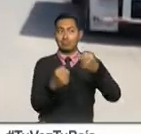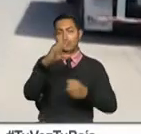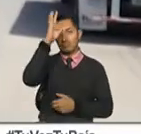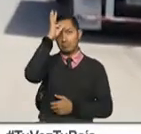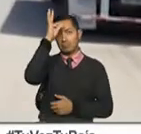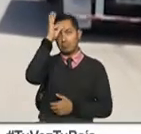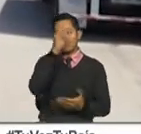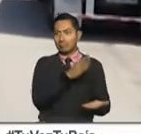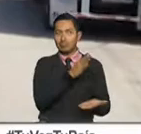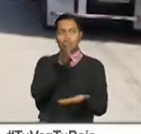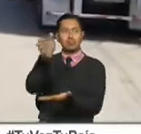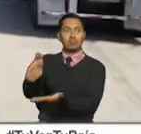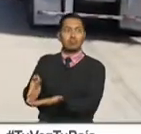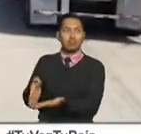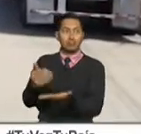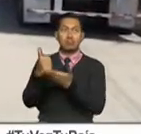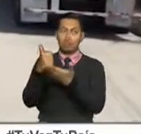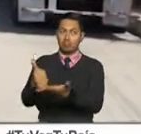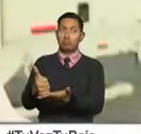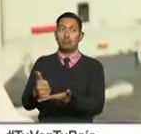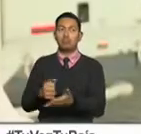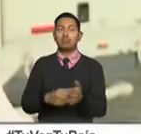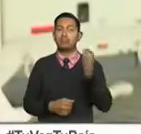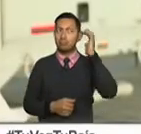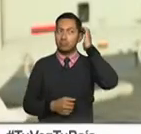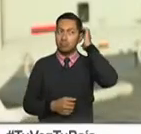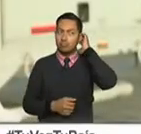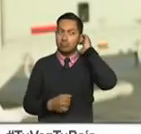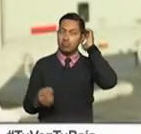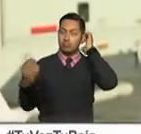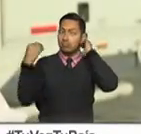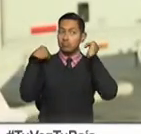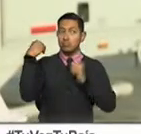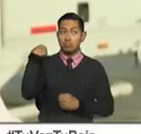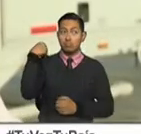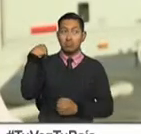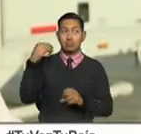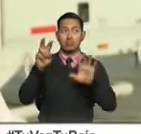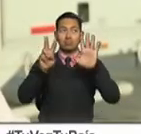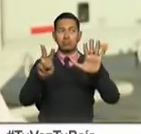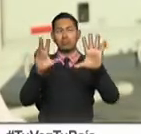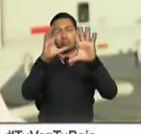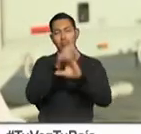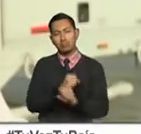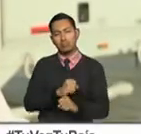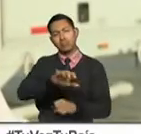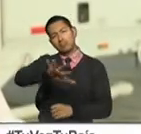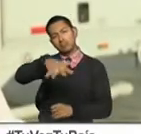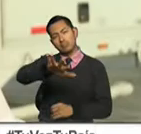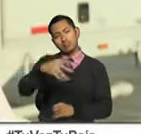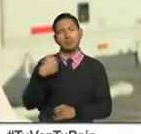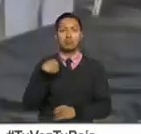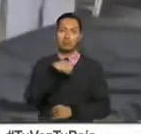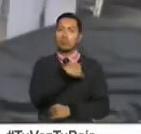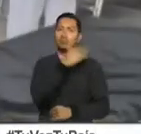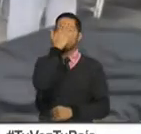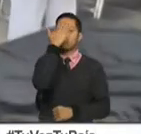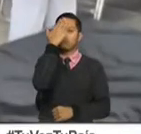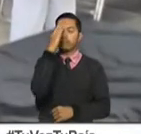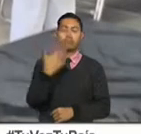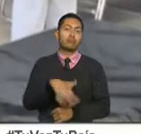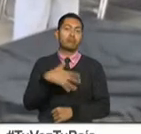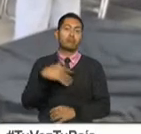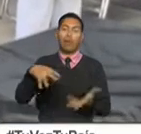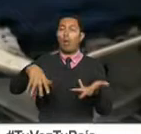móviles. Cuando a nosotros nos avisaron, fue como a las 7 de la noche. A pesar de saber que era una tragedia, nos